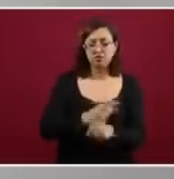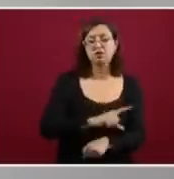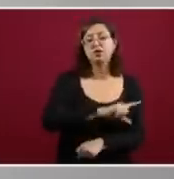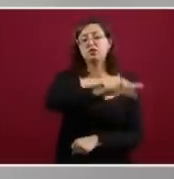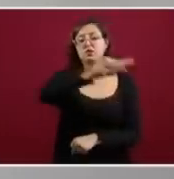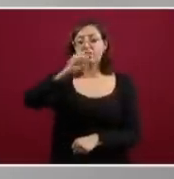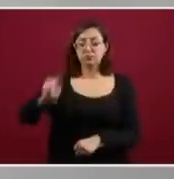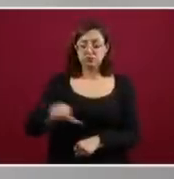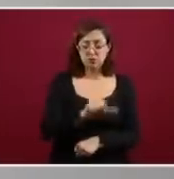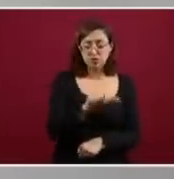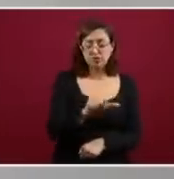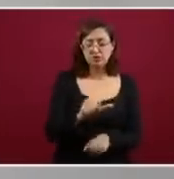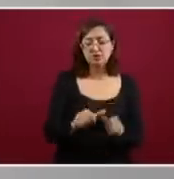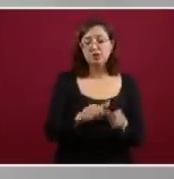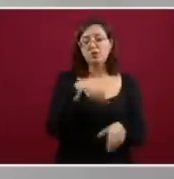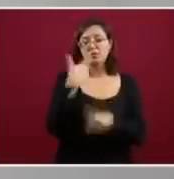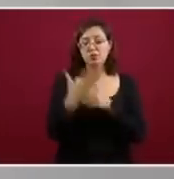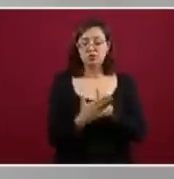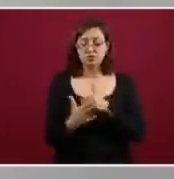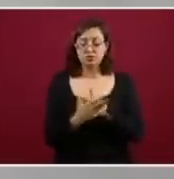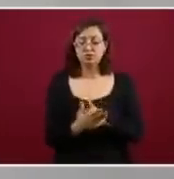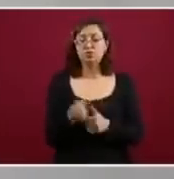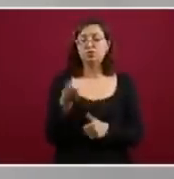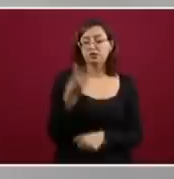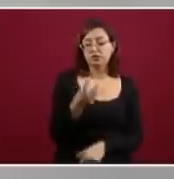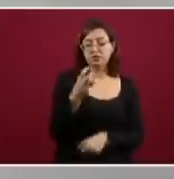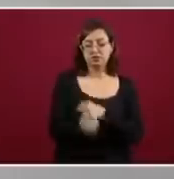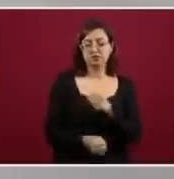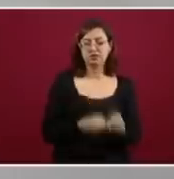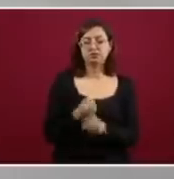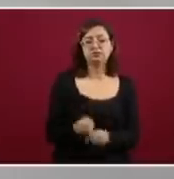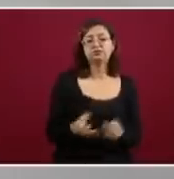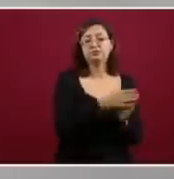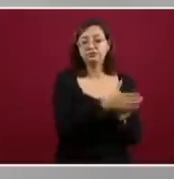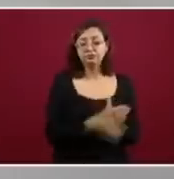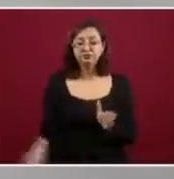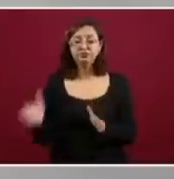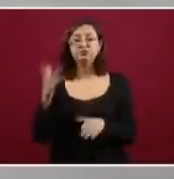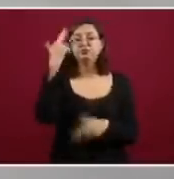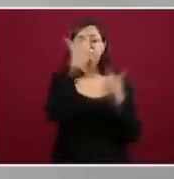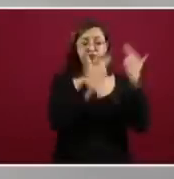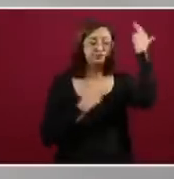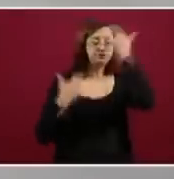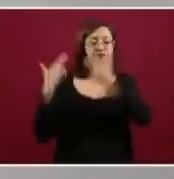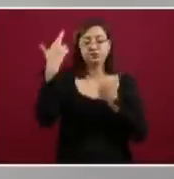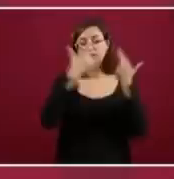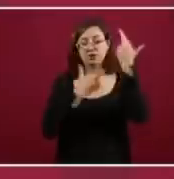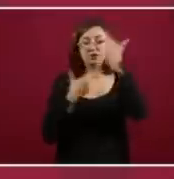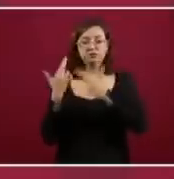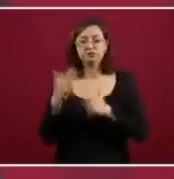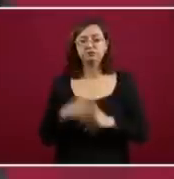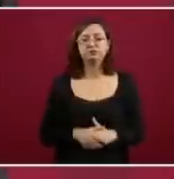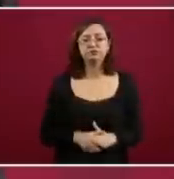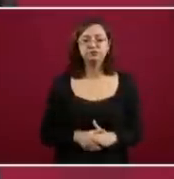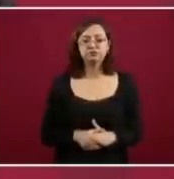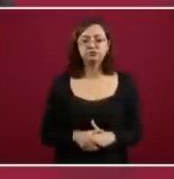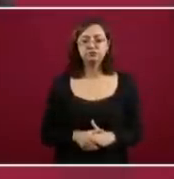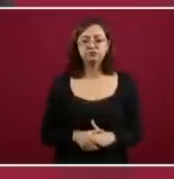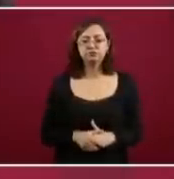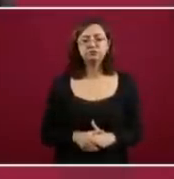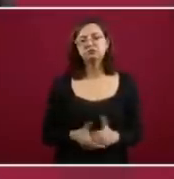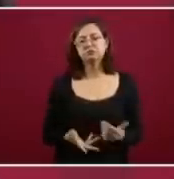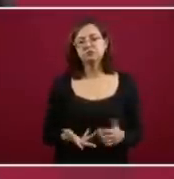un momento en la segunda etapa de el gobierno es decir alredor del